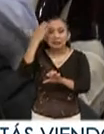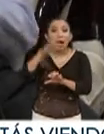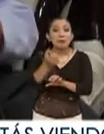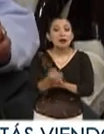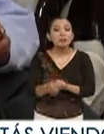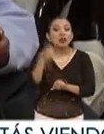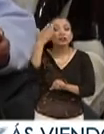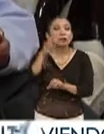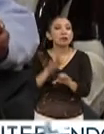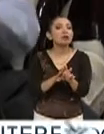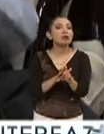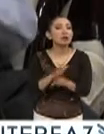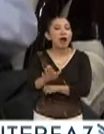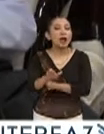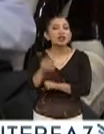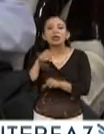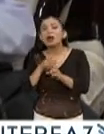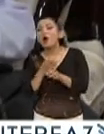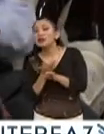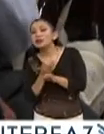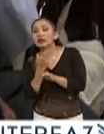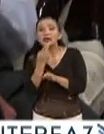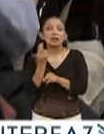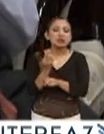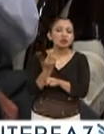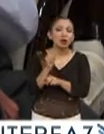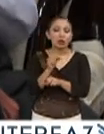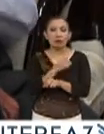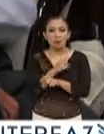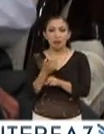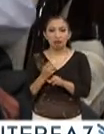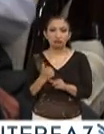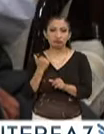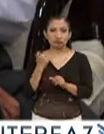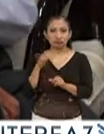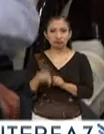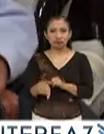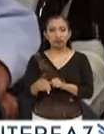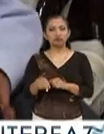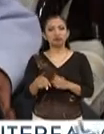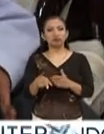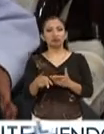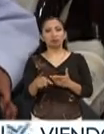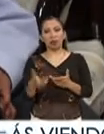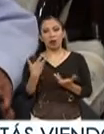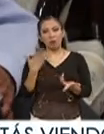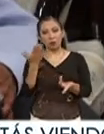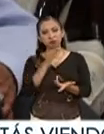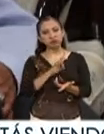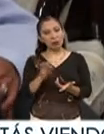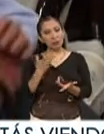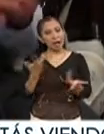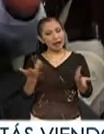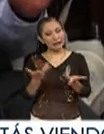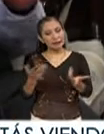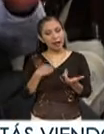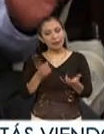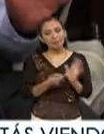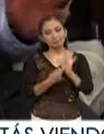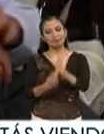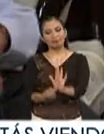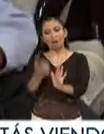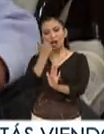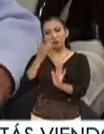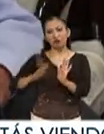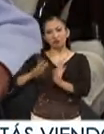pero sepa cuáles y en qué momento debe tener la facultad de poderlo